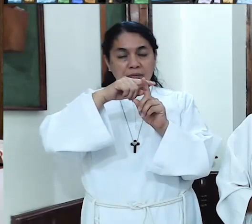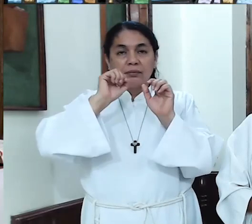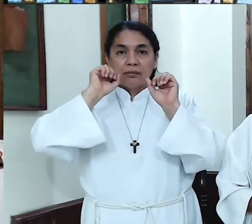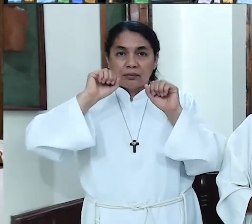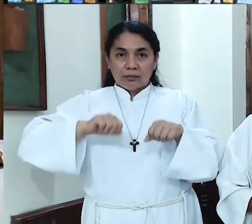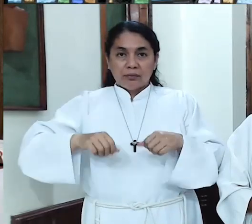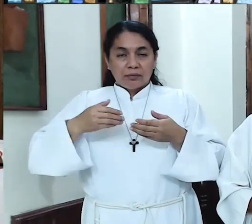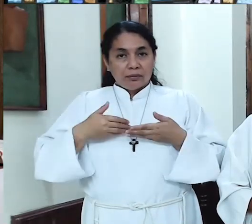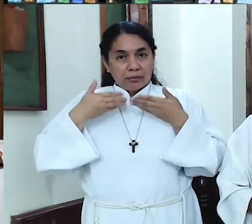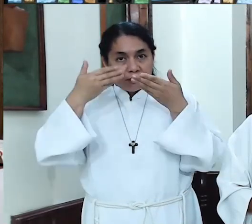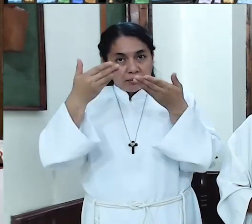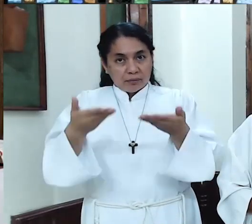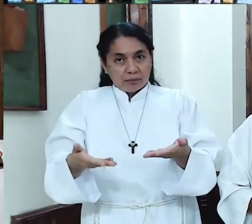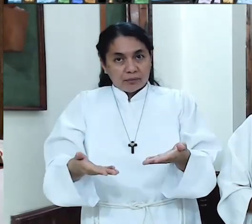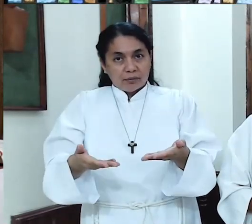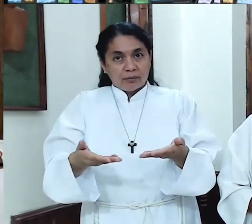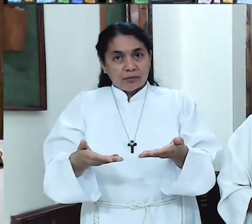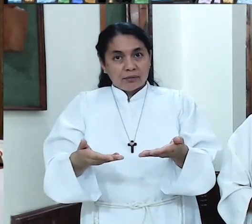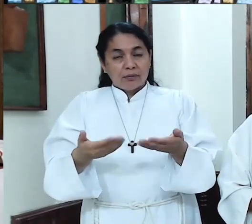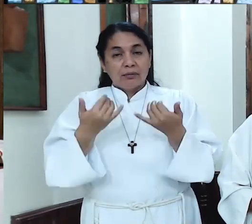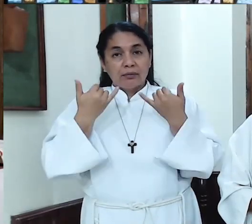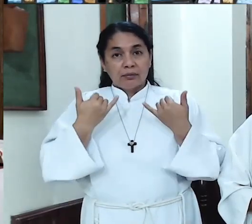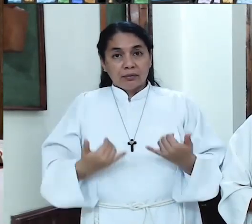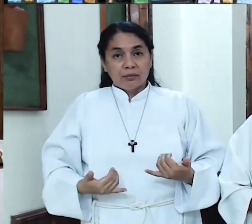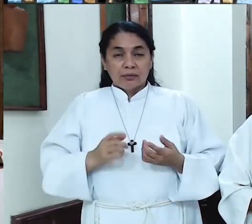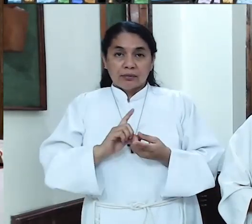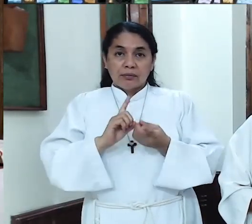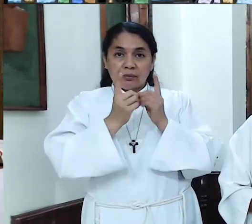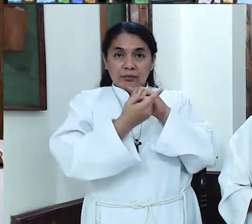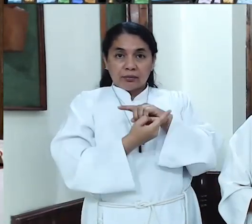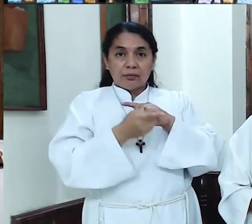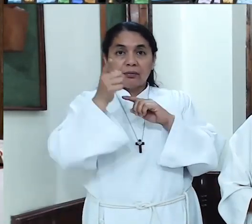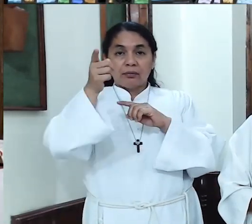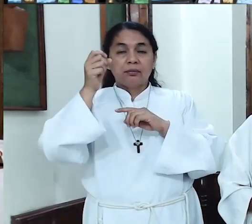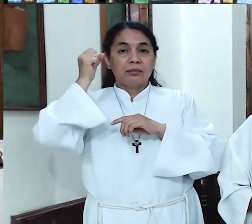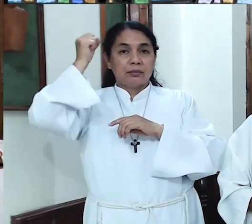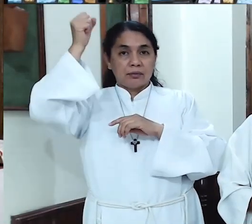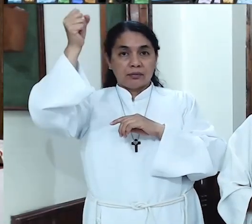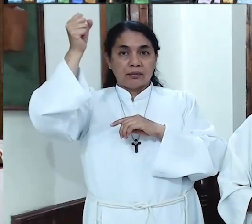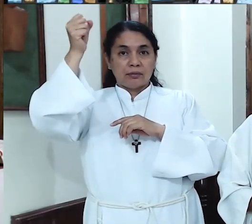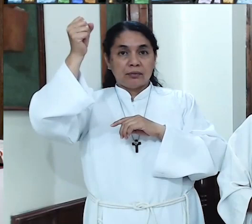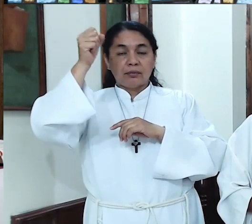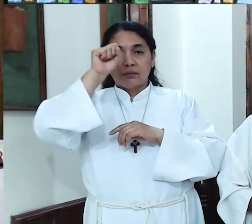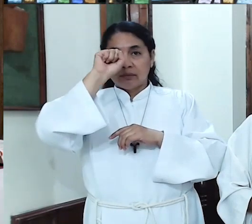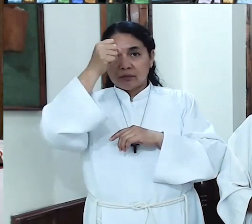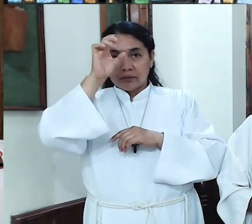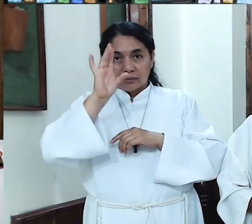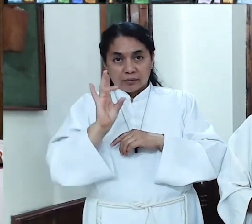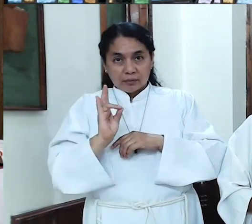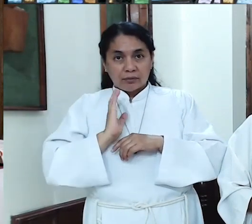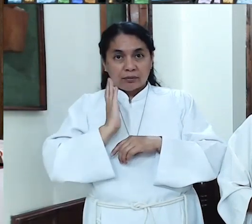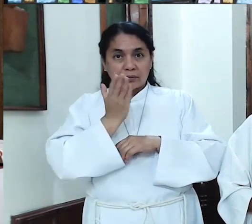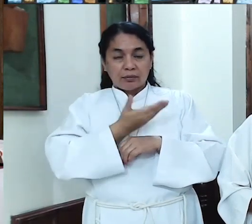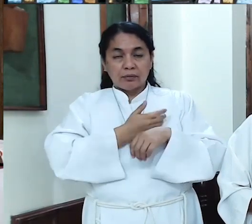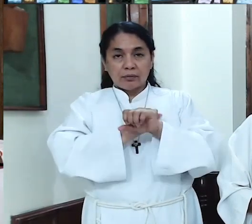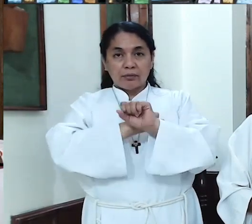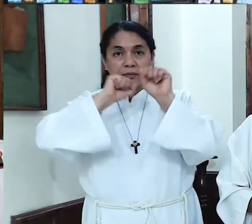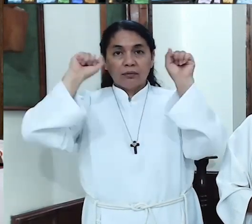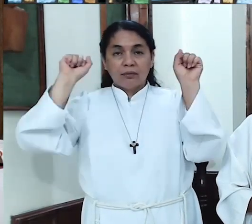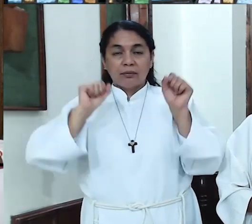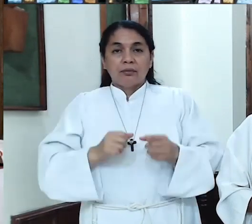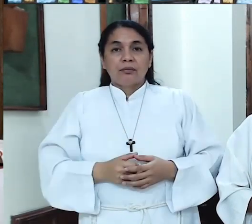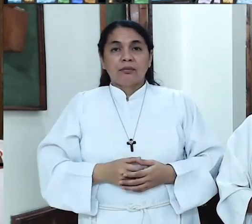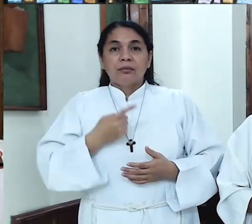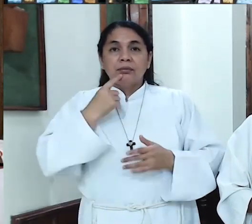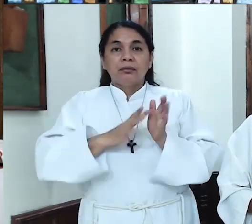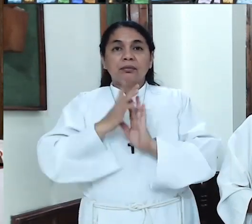pueda ofrecértelos y que ahora transforma con tu poder en sacramento de nuestra salvación.